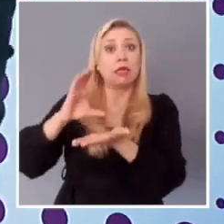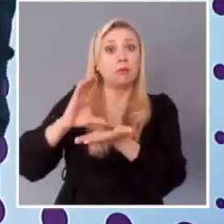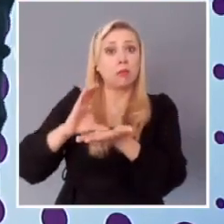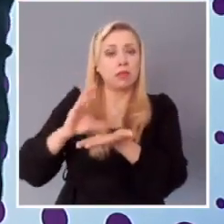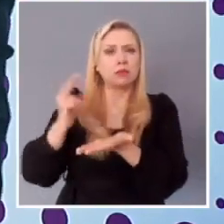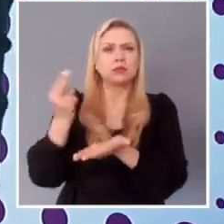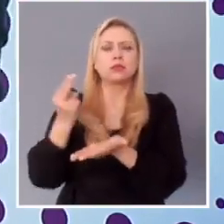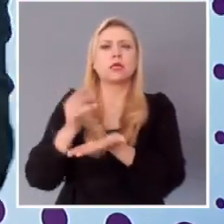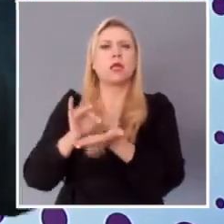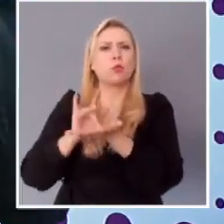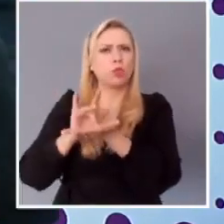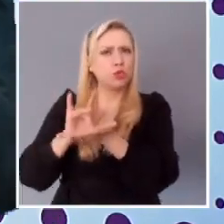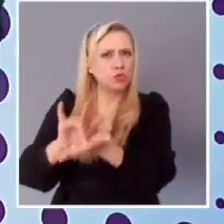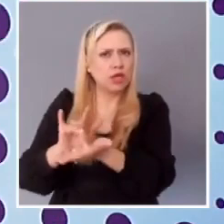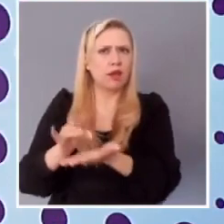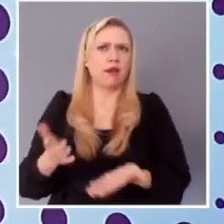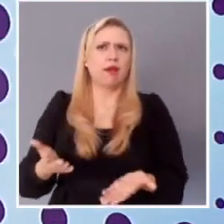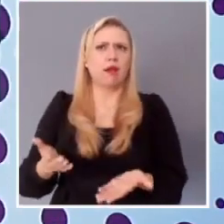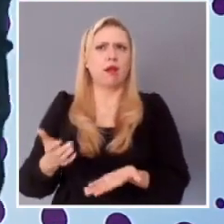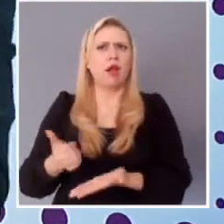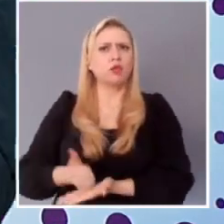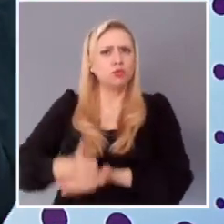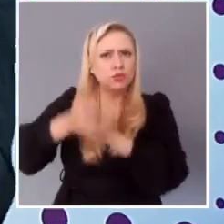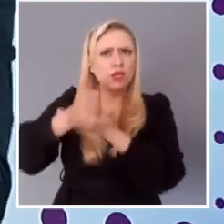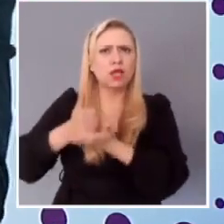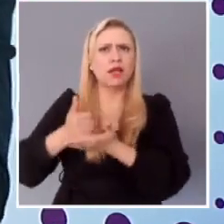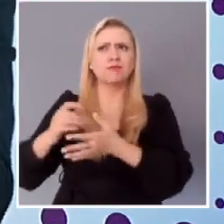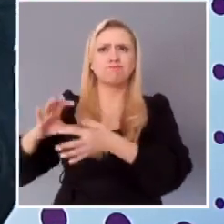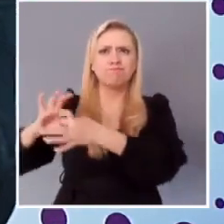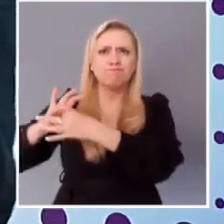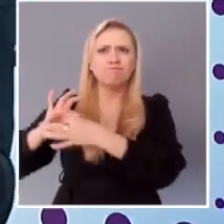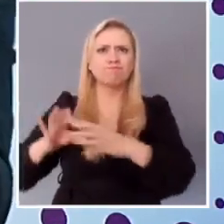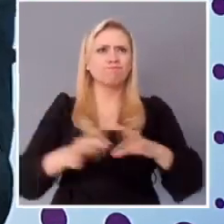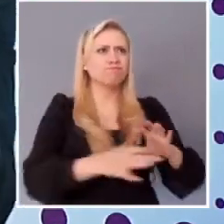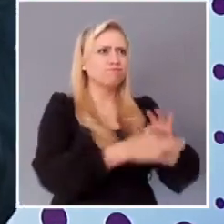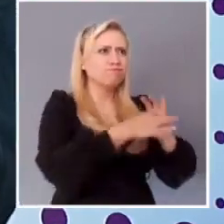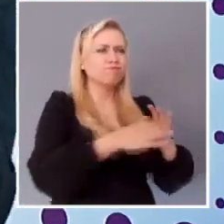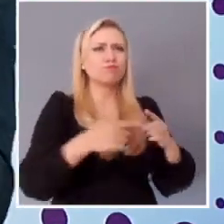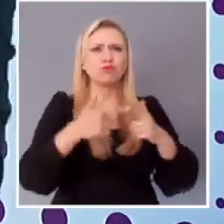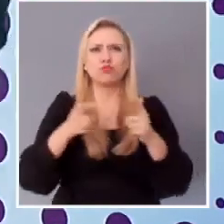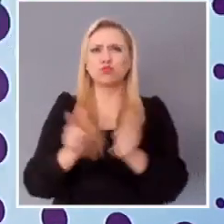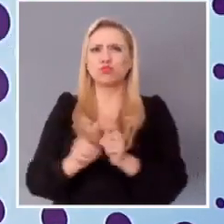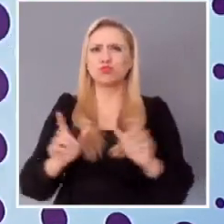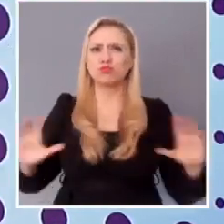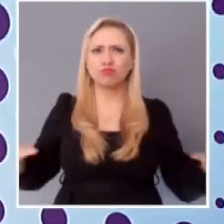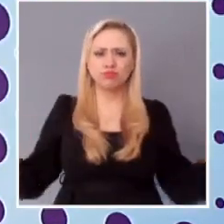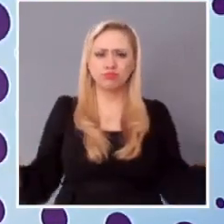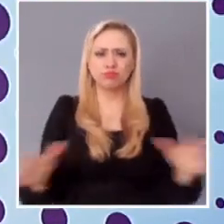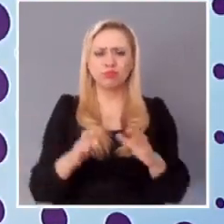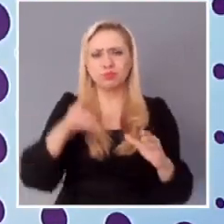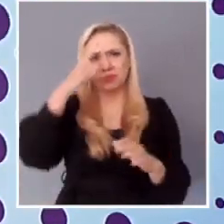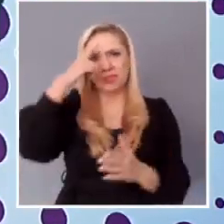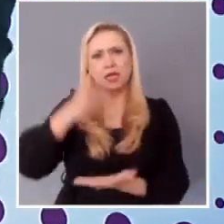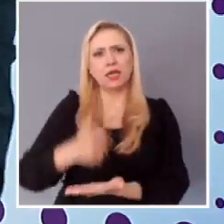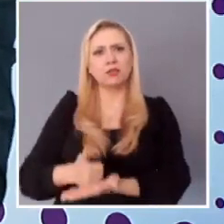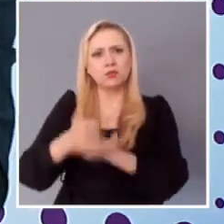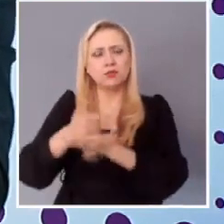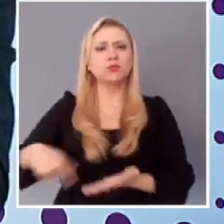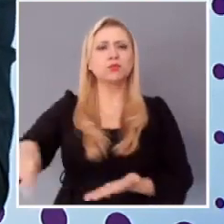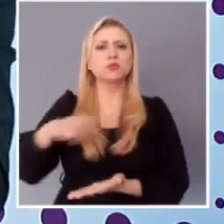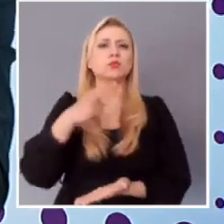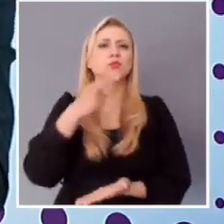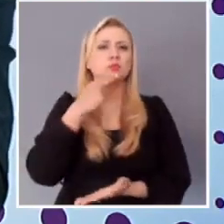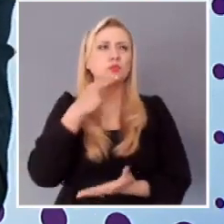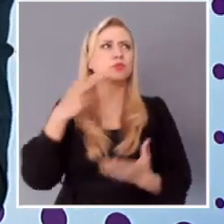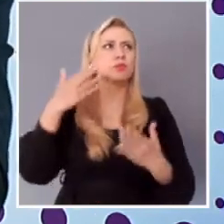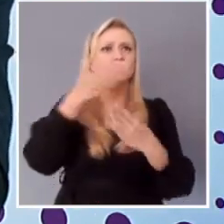a las redes que le dan soporte a las personas con discapacidad psicosocial, a las personas usuarias de servicios de